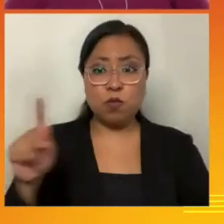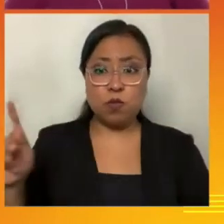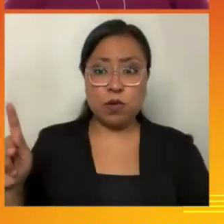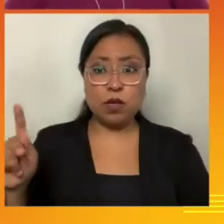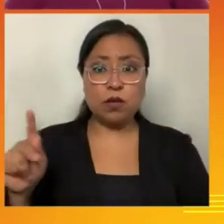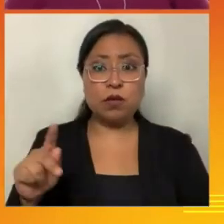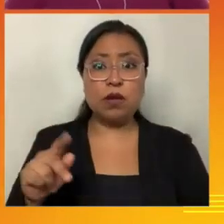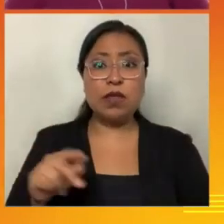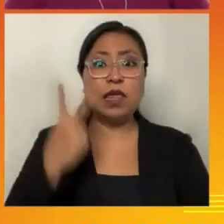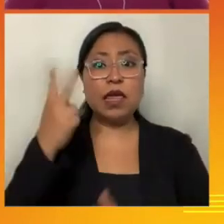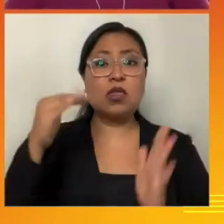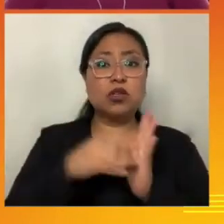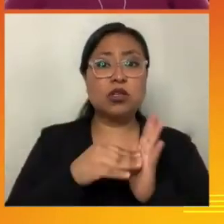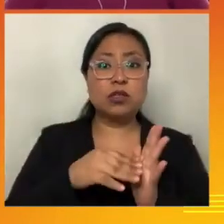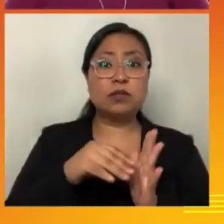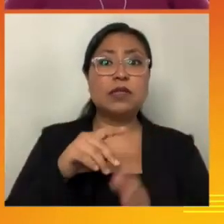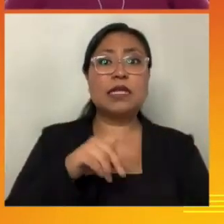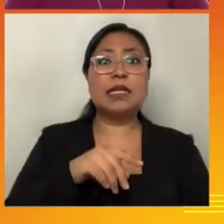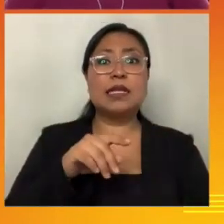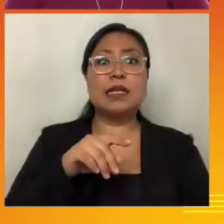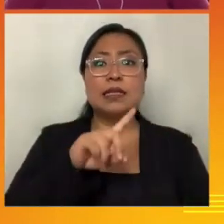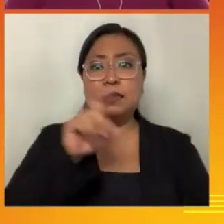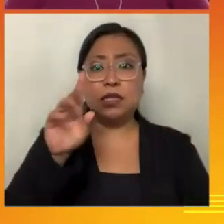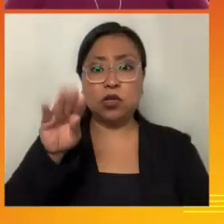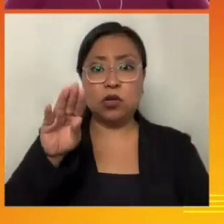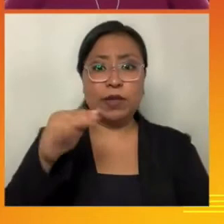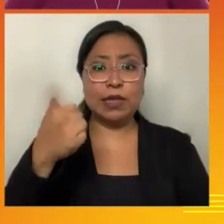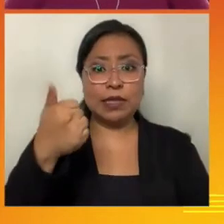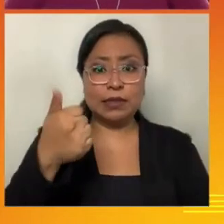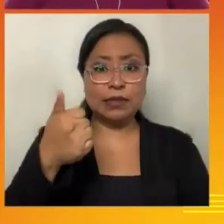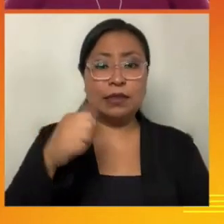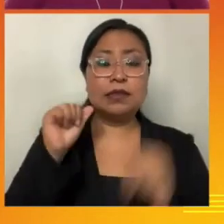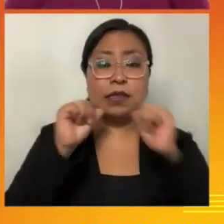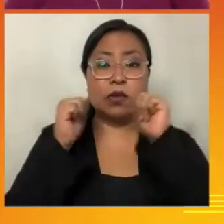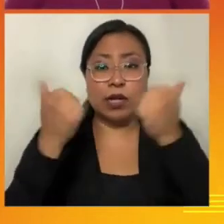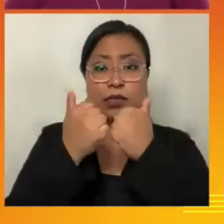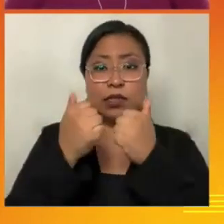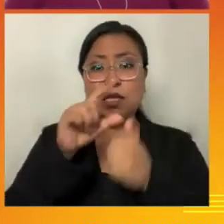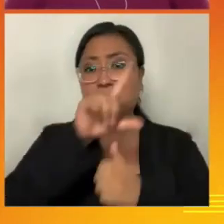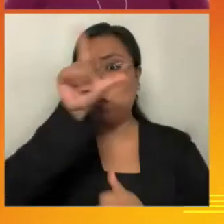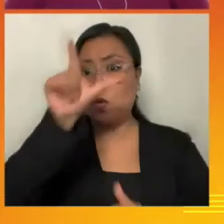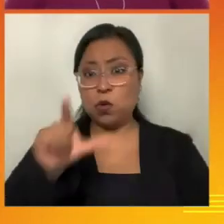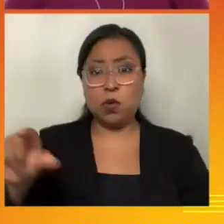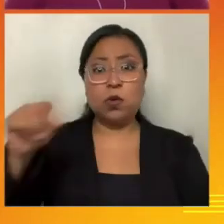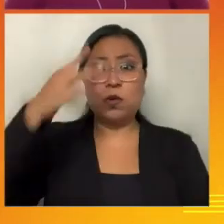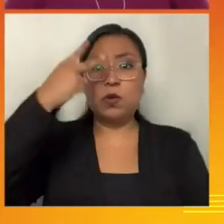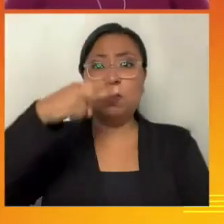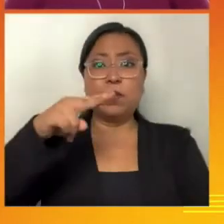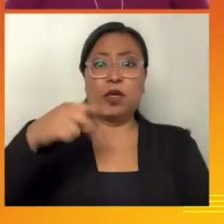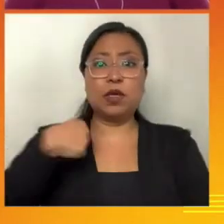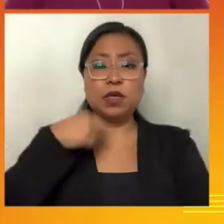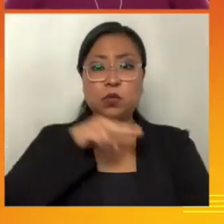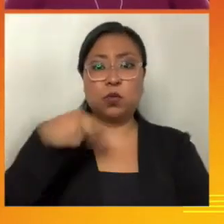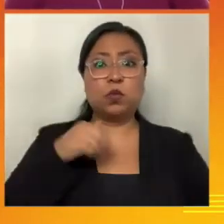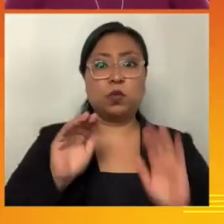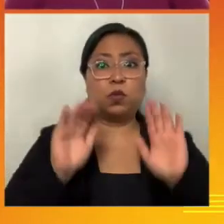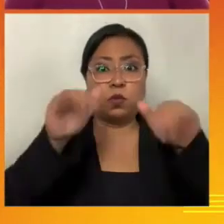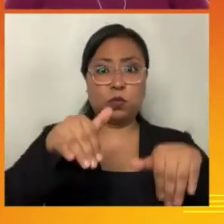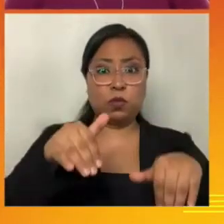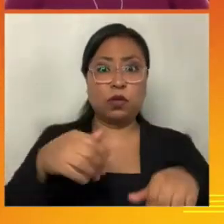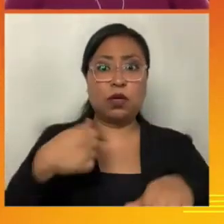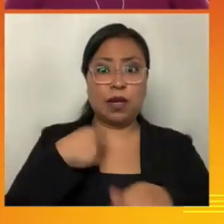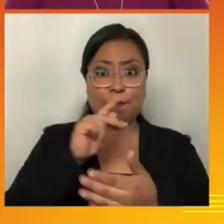de 2,196 organizaciones en México que están inscritas en nuestro programa. Para